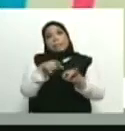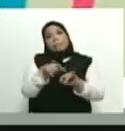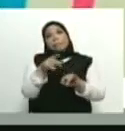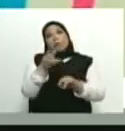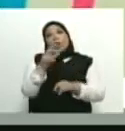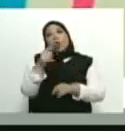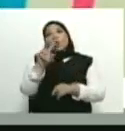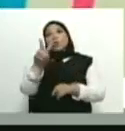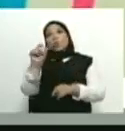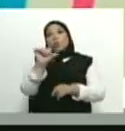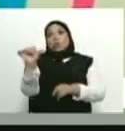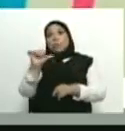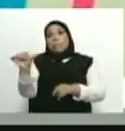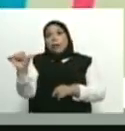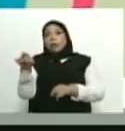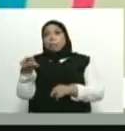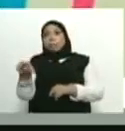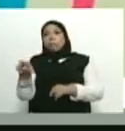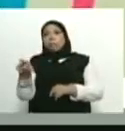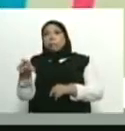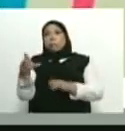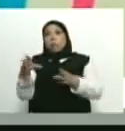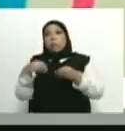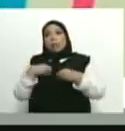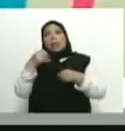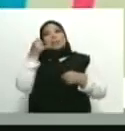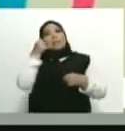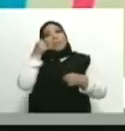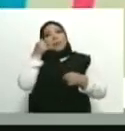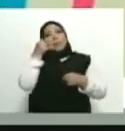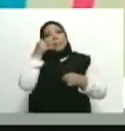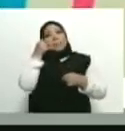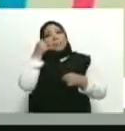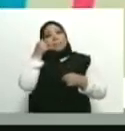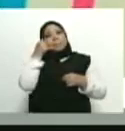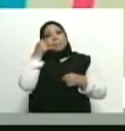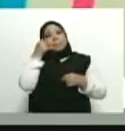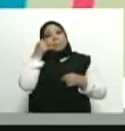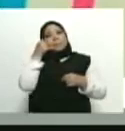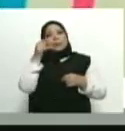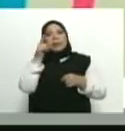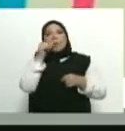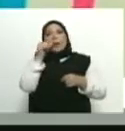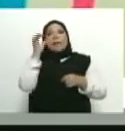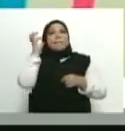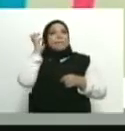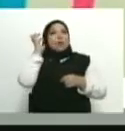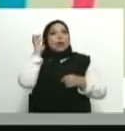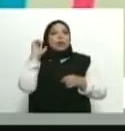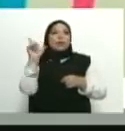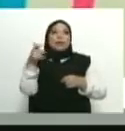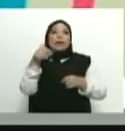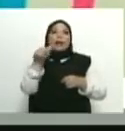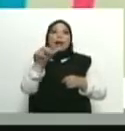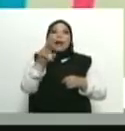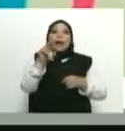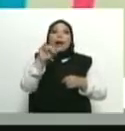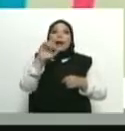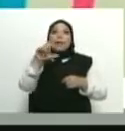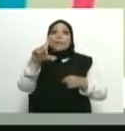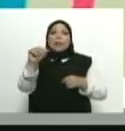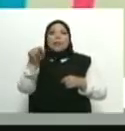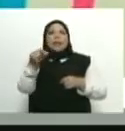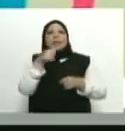dos semanas después recibo la llamada de Gabriela, Gabriela